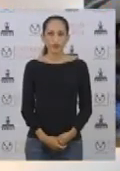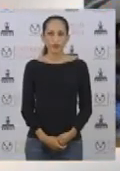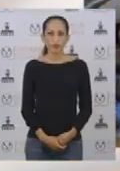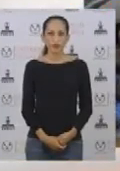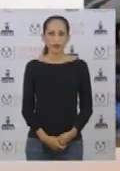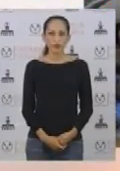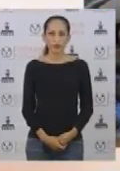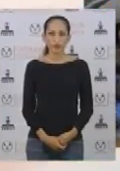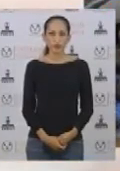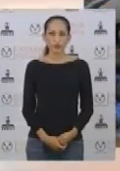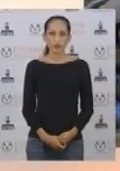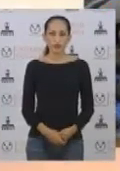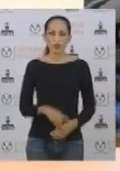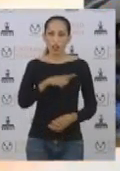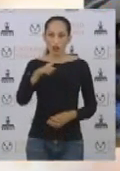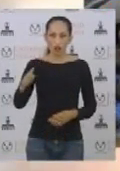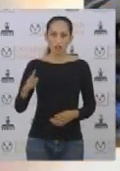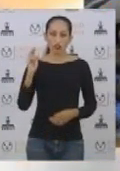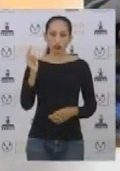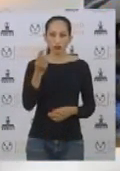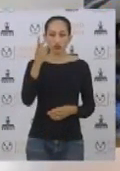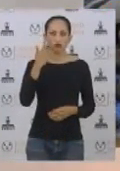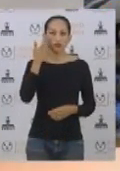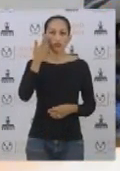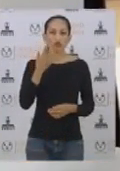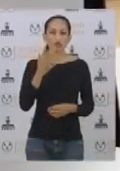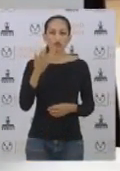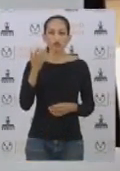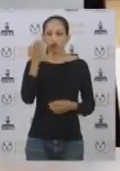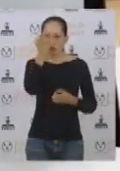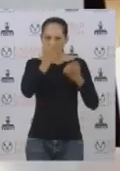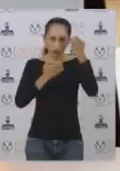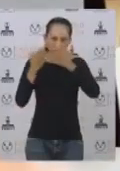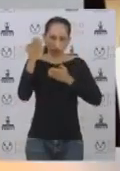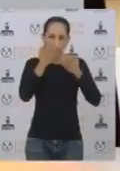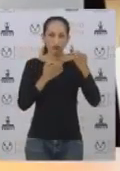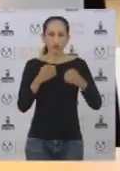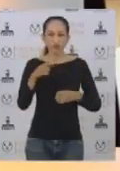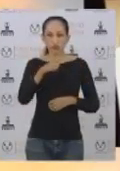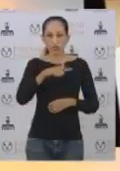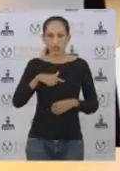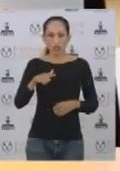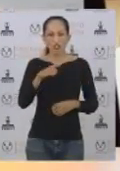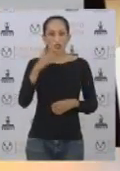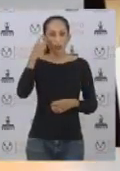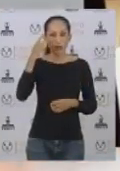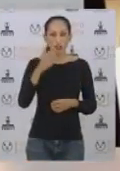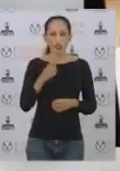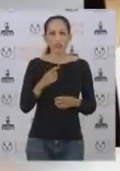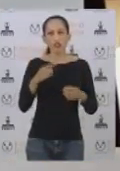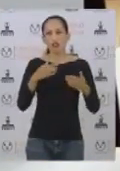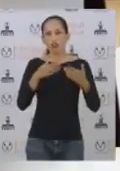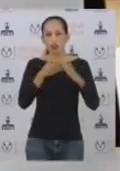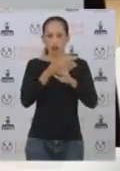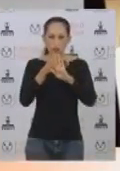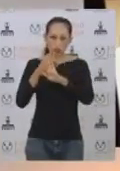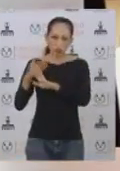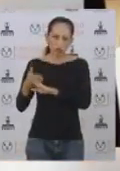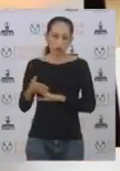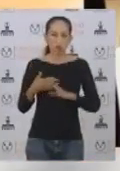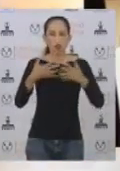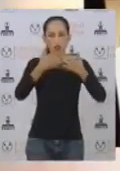Con el propósito de estructurar programas integrales de manejo medioambiental, investigadores de la UAT realizaron una serie de estudios para medir el impacto ambiental